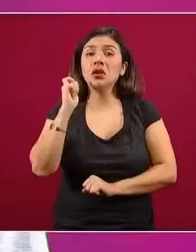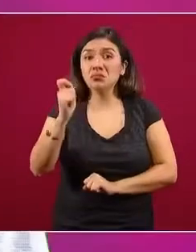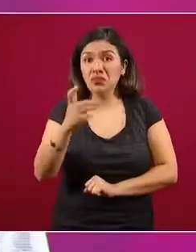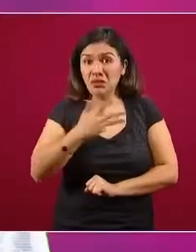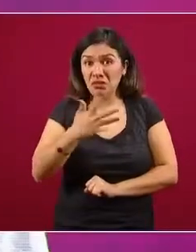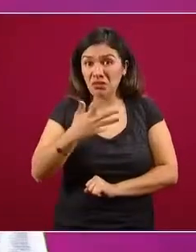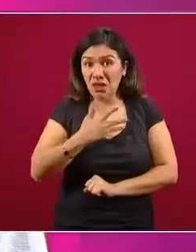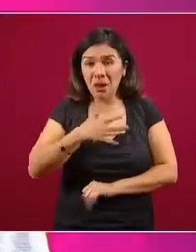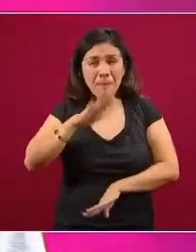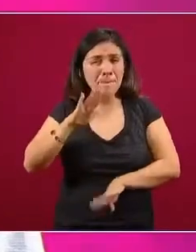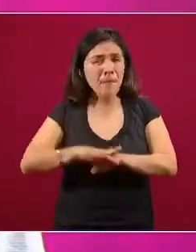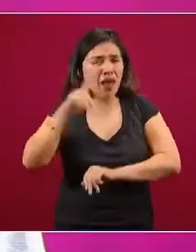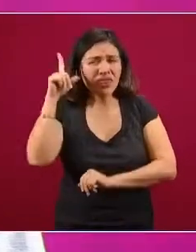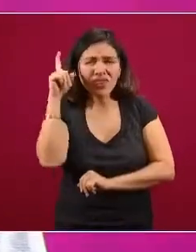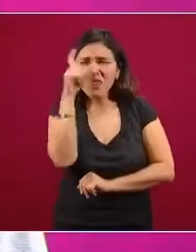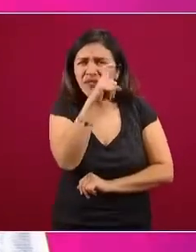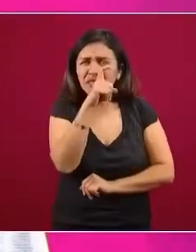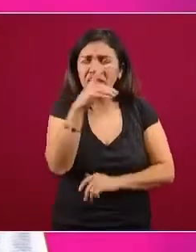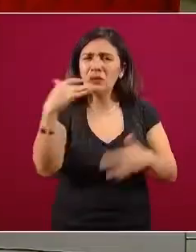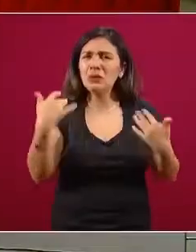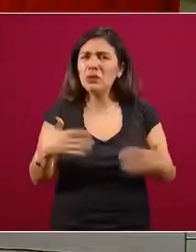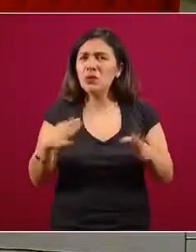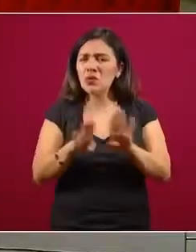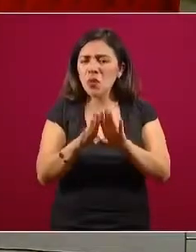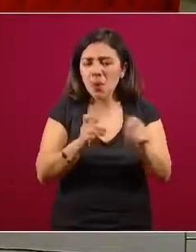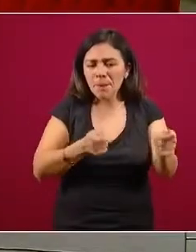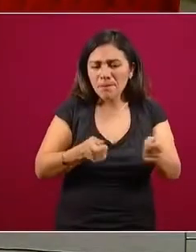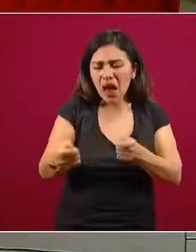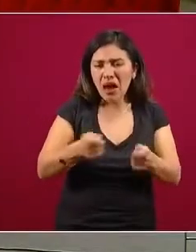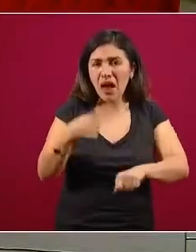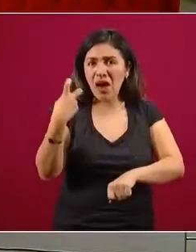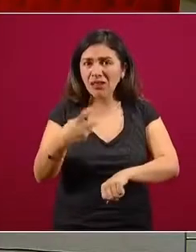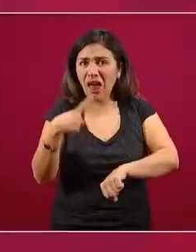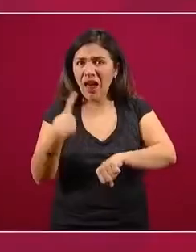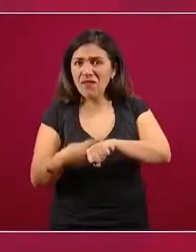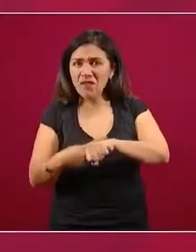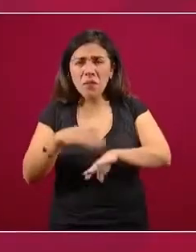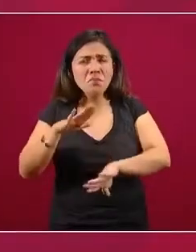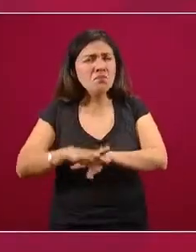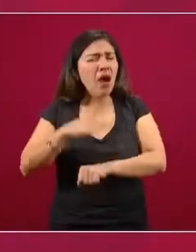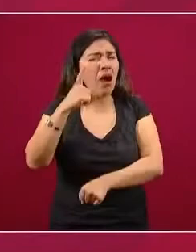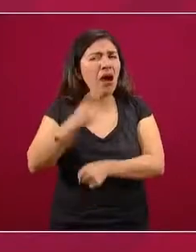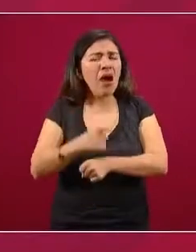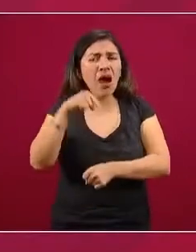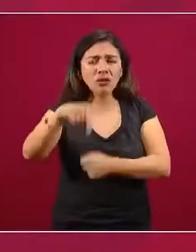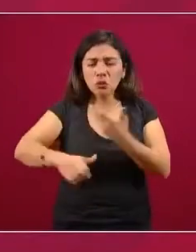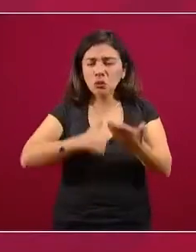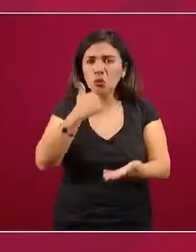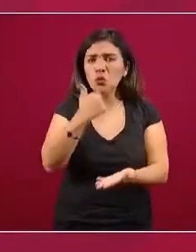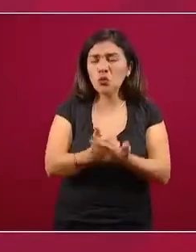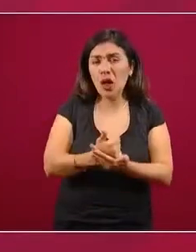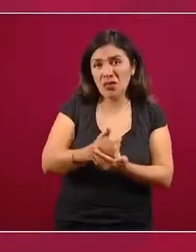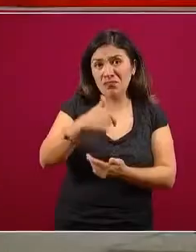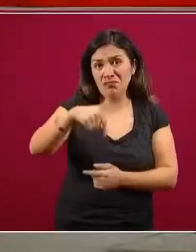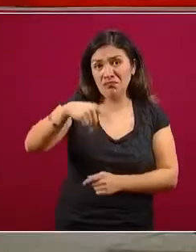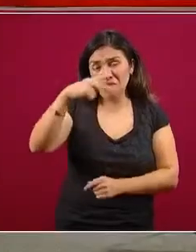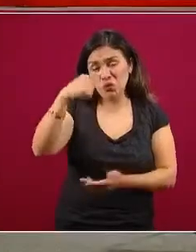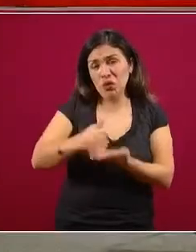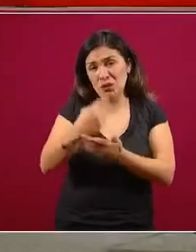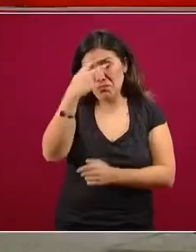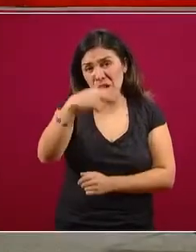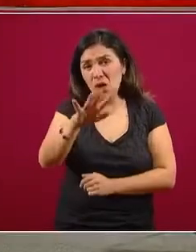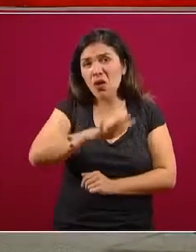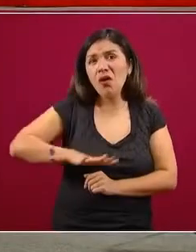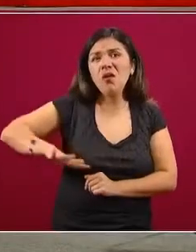las situaciones más difíciles de manejo de la epidemia, que es la mayor metrópolis de la Ciudad de México, la